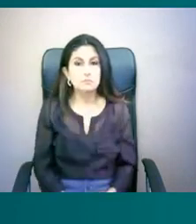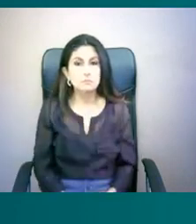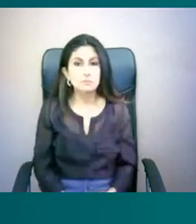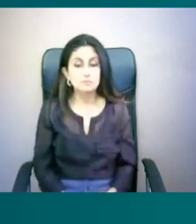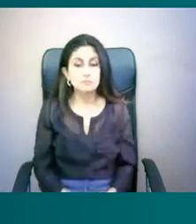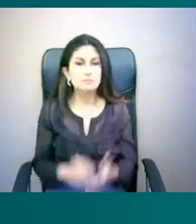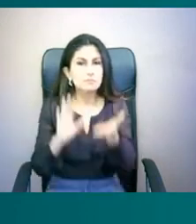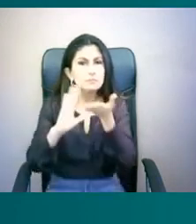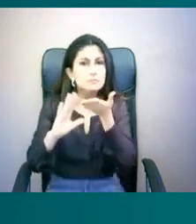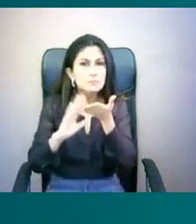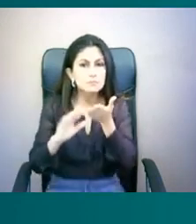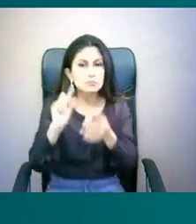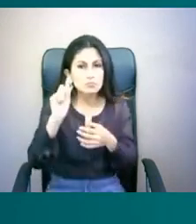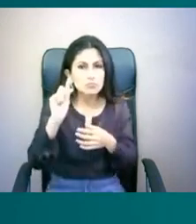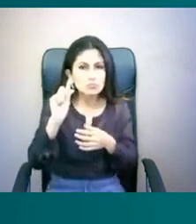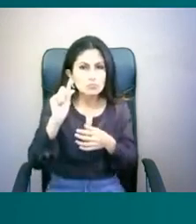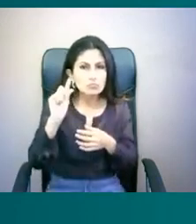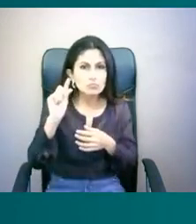En un segundo.